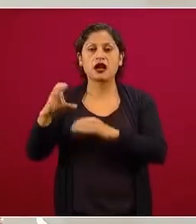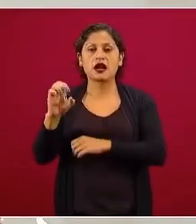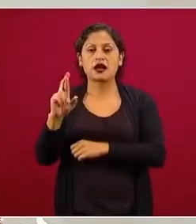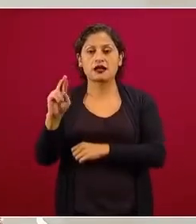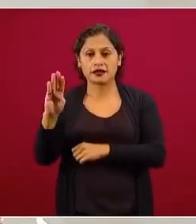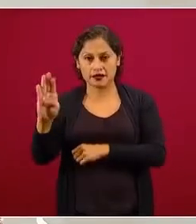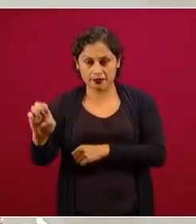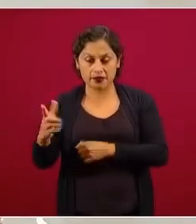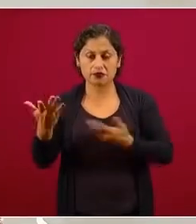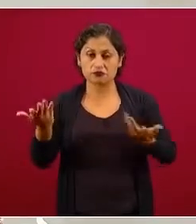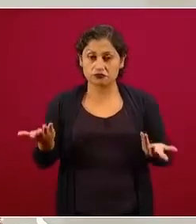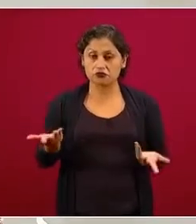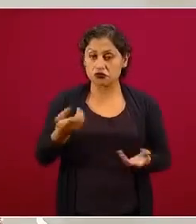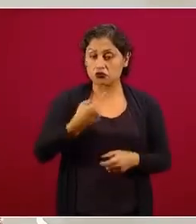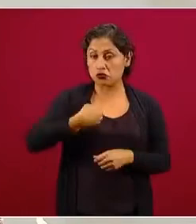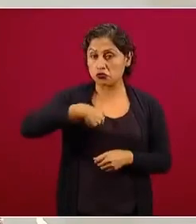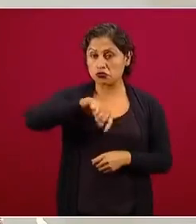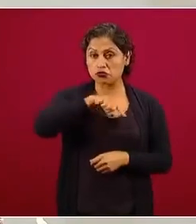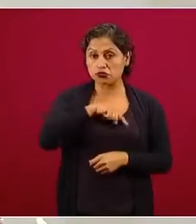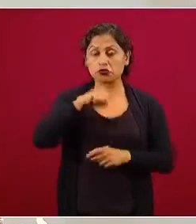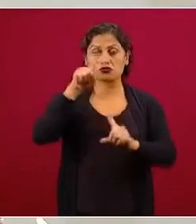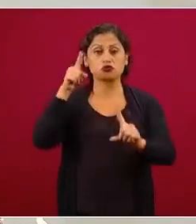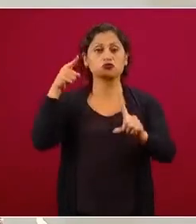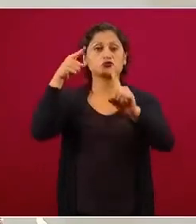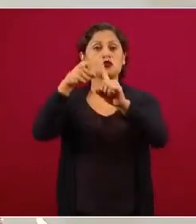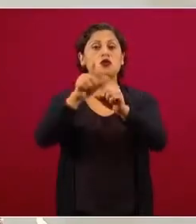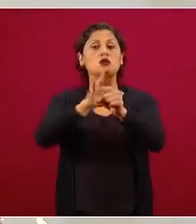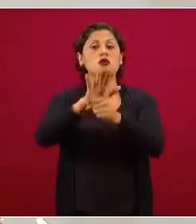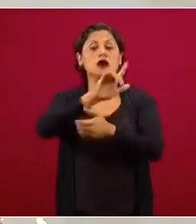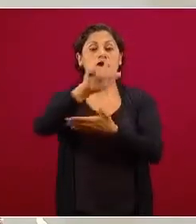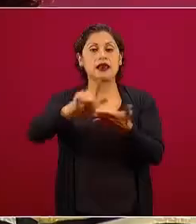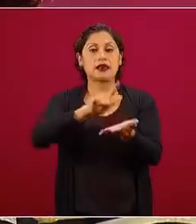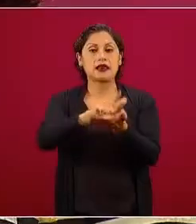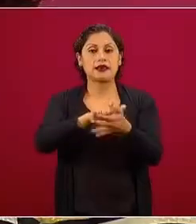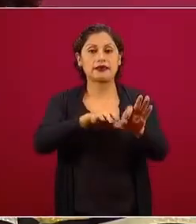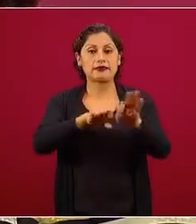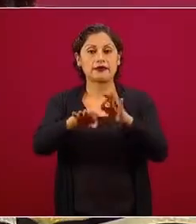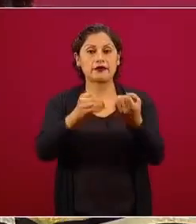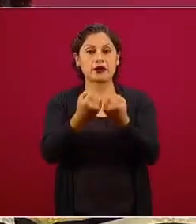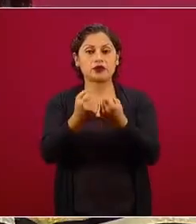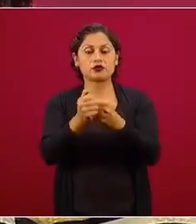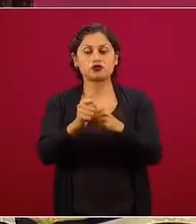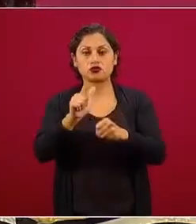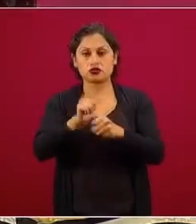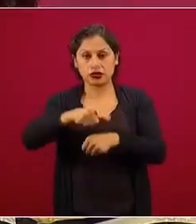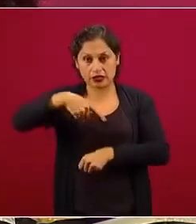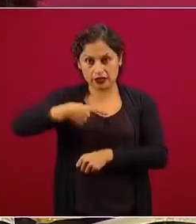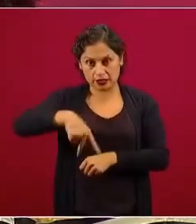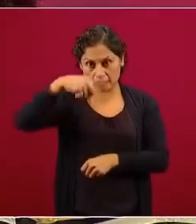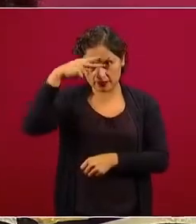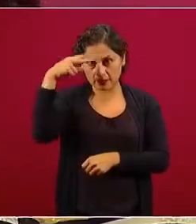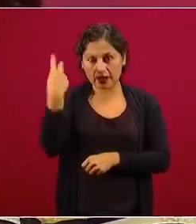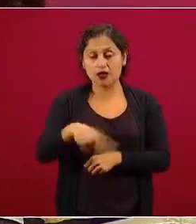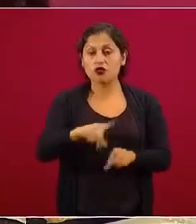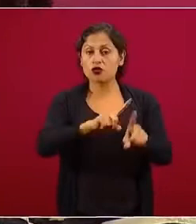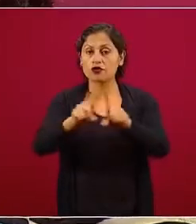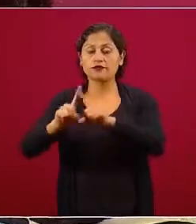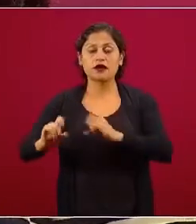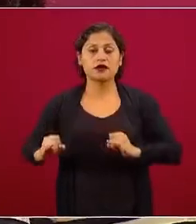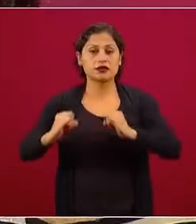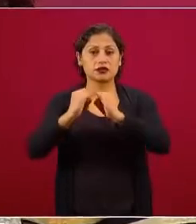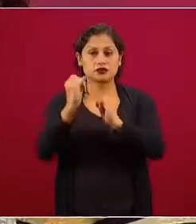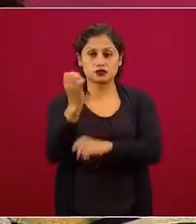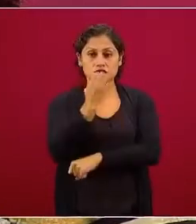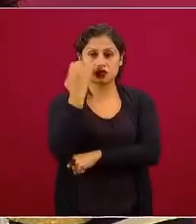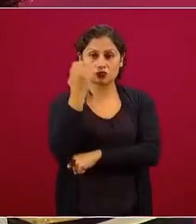como retos siguientes la Ley de Trabajo Social en México. Fortalecer a los colegios a través de lograr que sigan